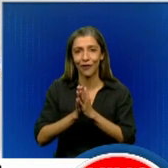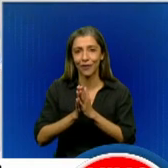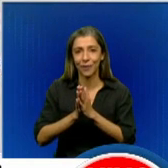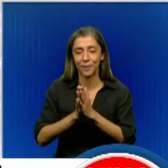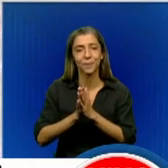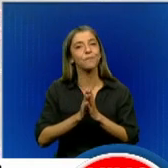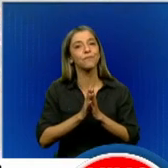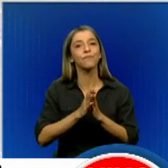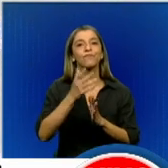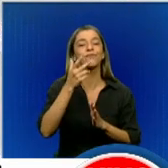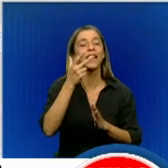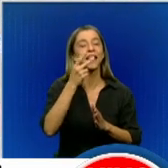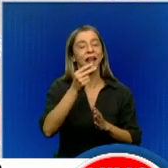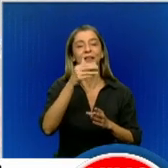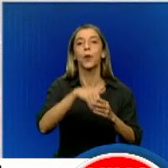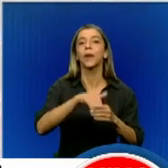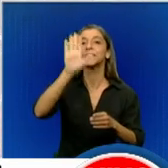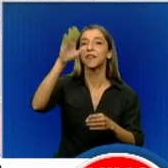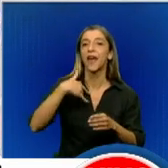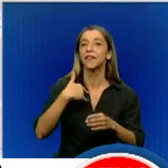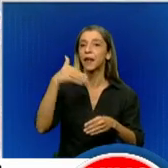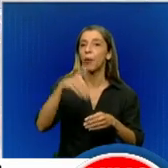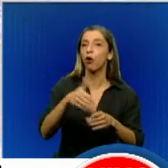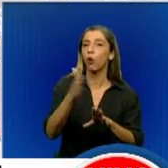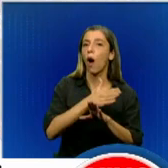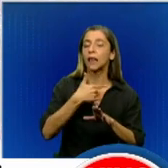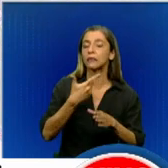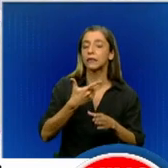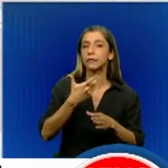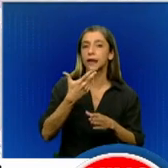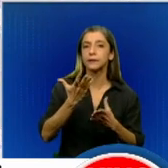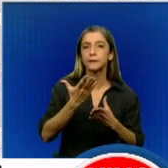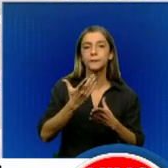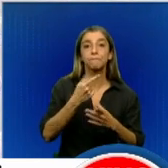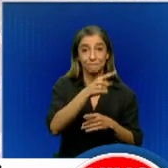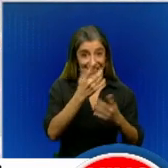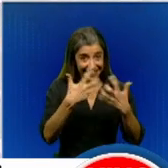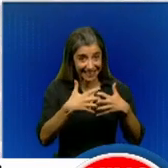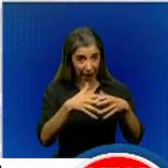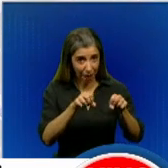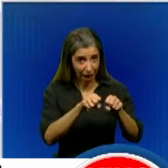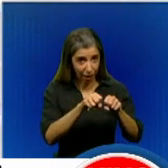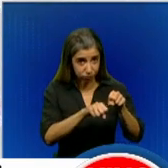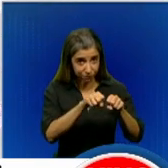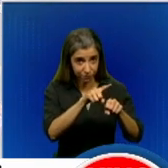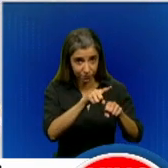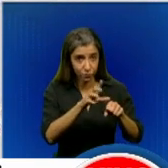negativo presidente no me tomo el voto no le tomamos el voto del sistema